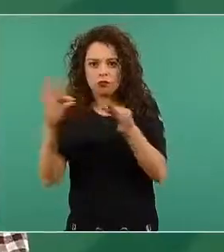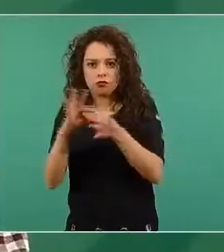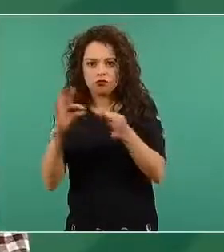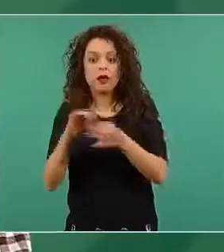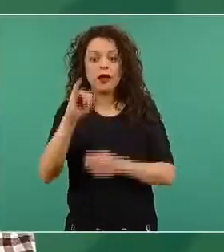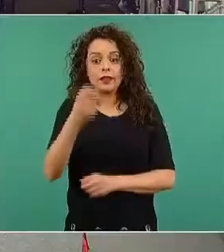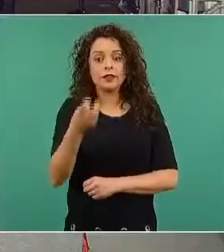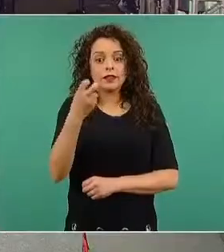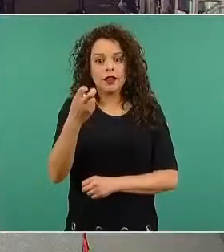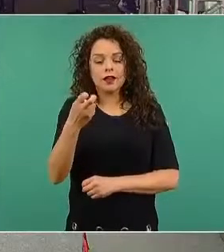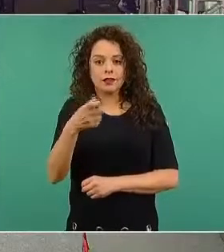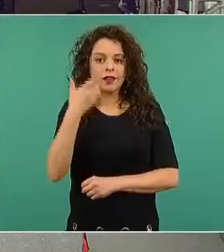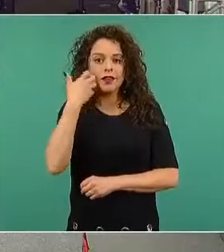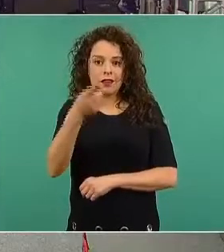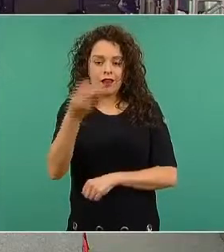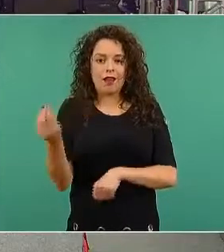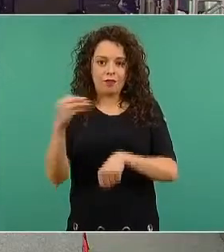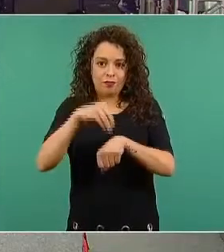este modelo.